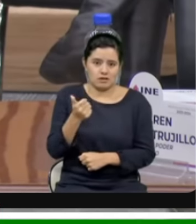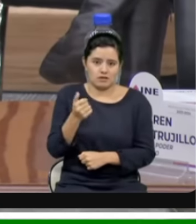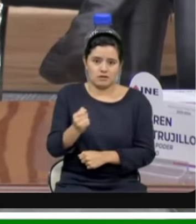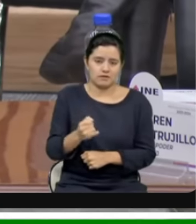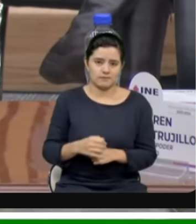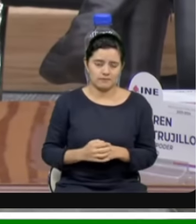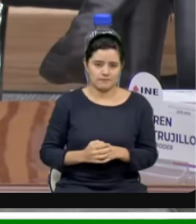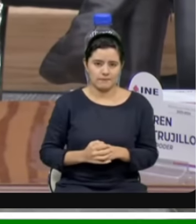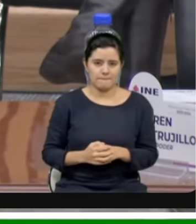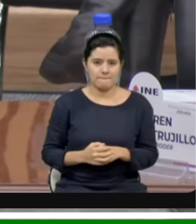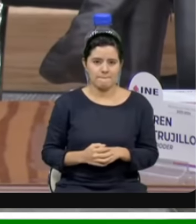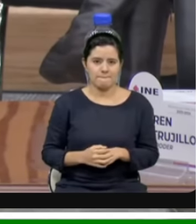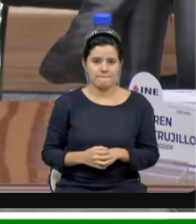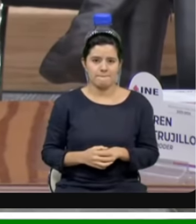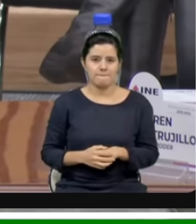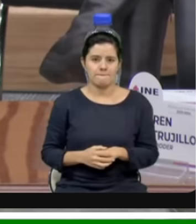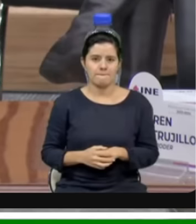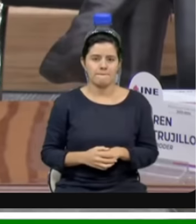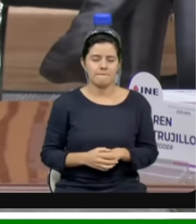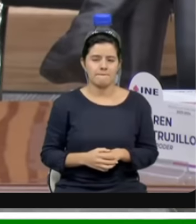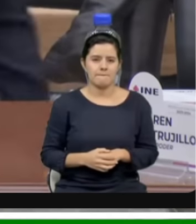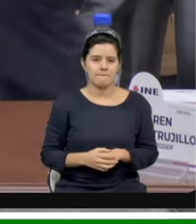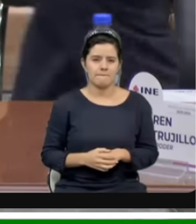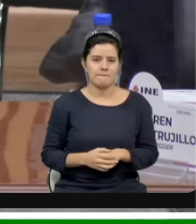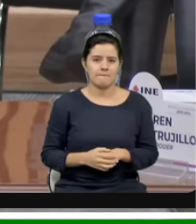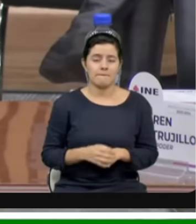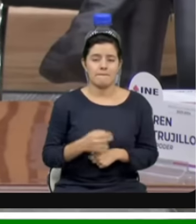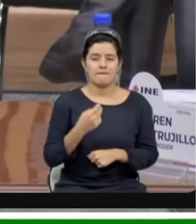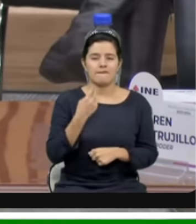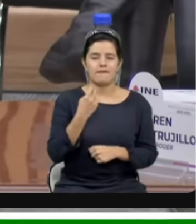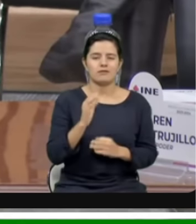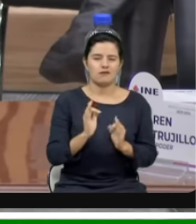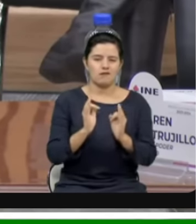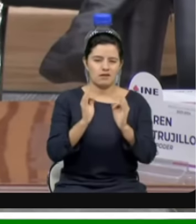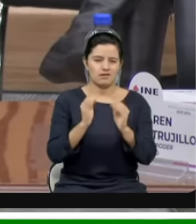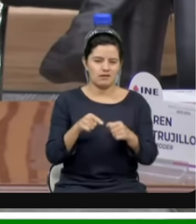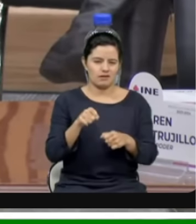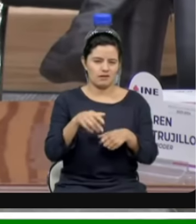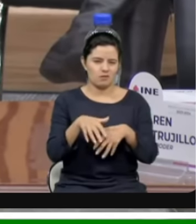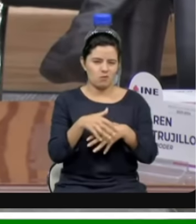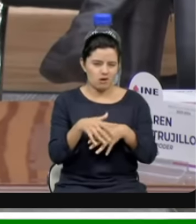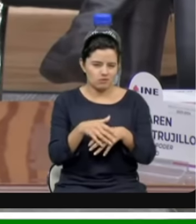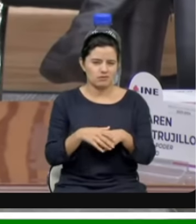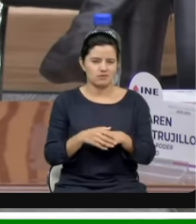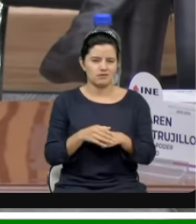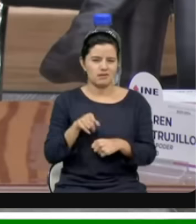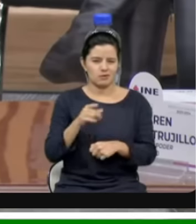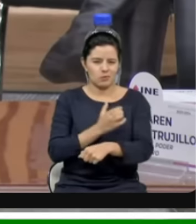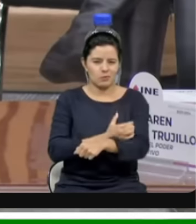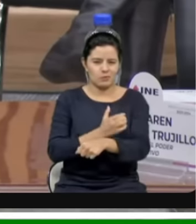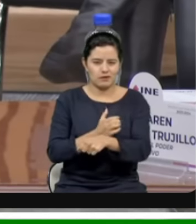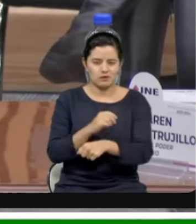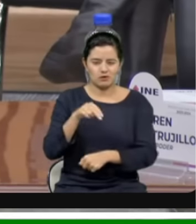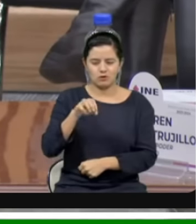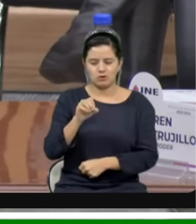otra ese frente hango como dice mi compañero Noroña pues se